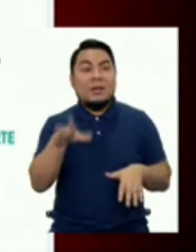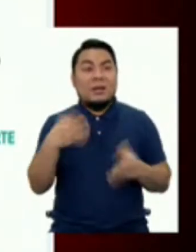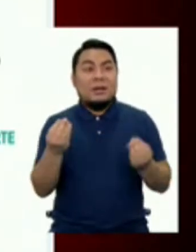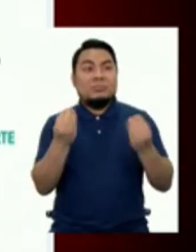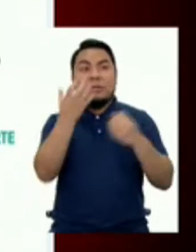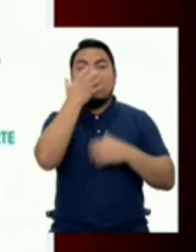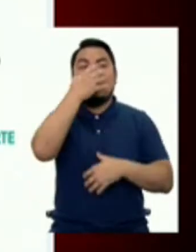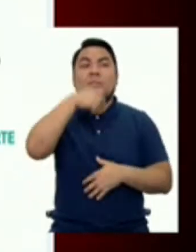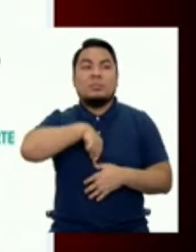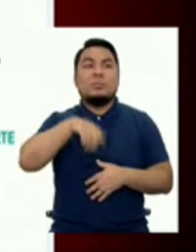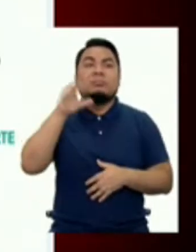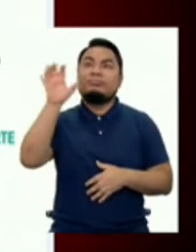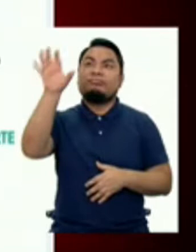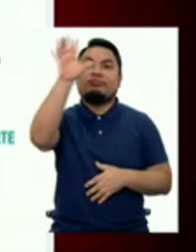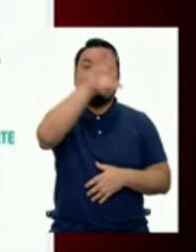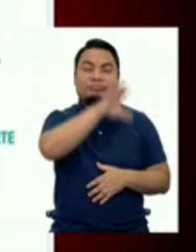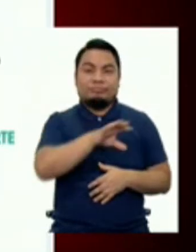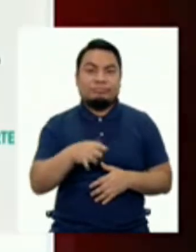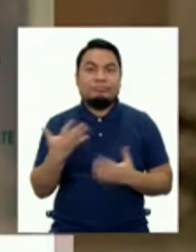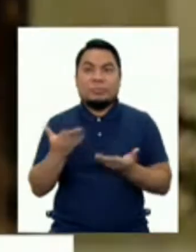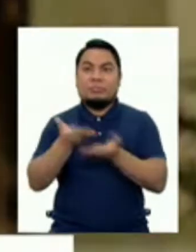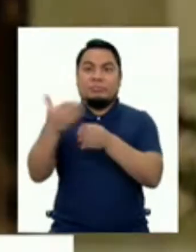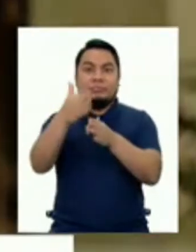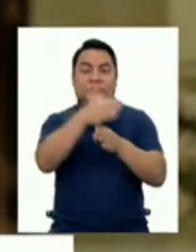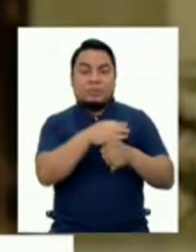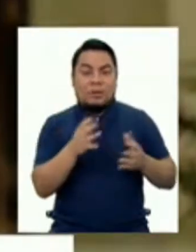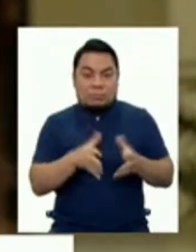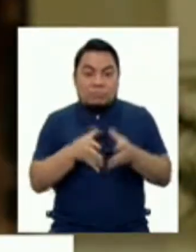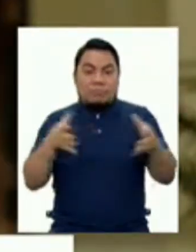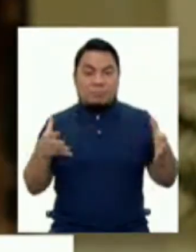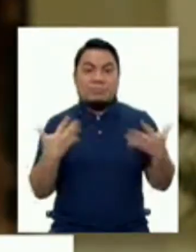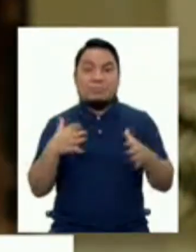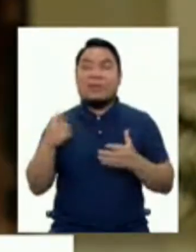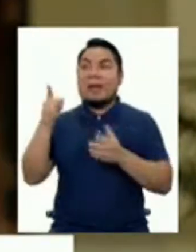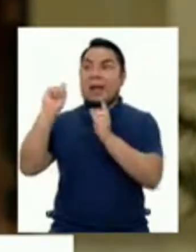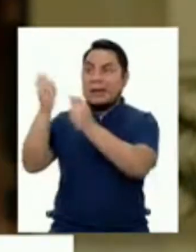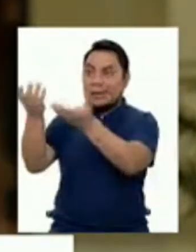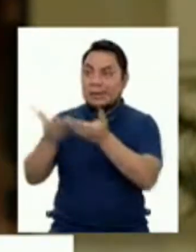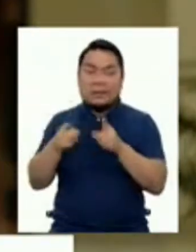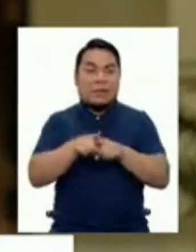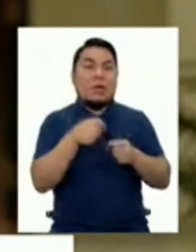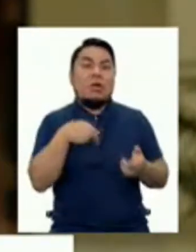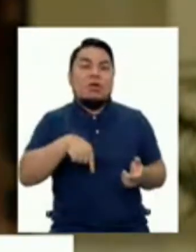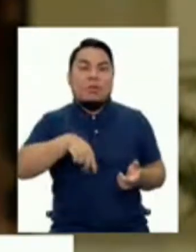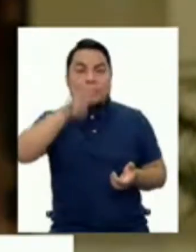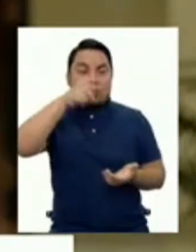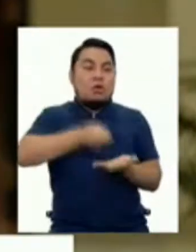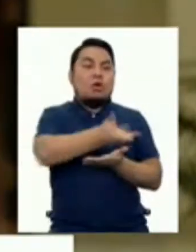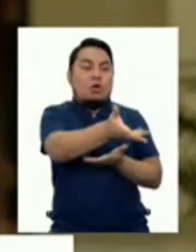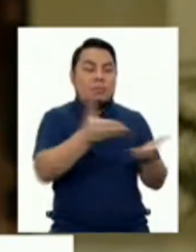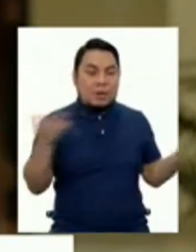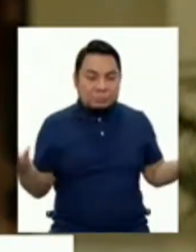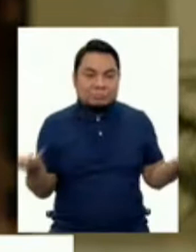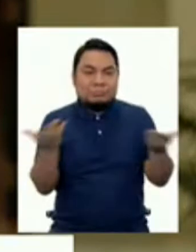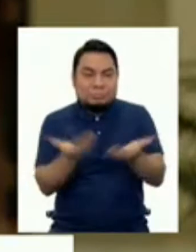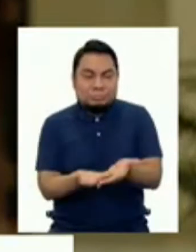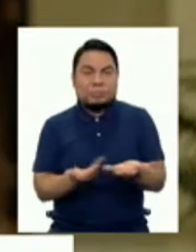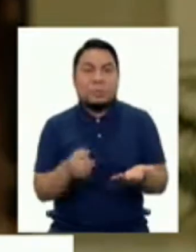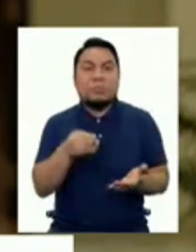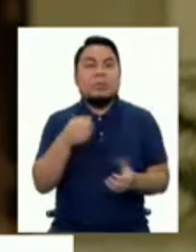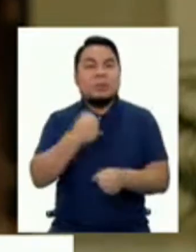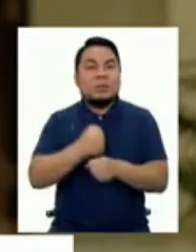de ventiladores porque hemos adquirido, pero también ha habido gestiones de coordinación